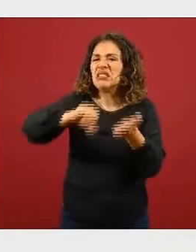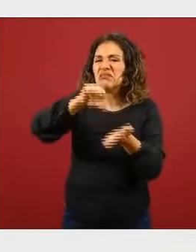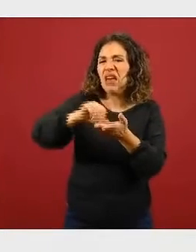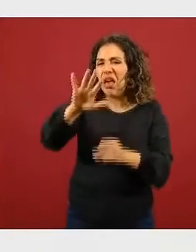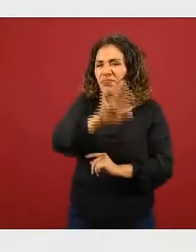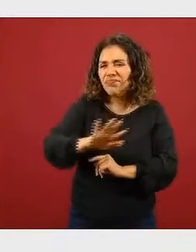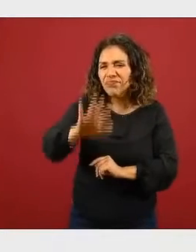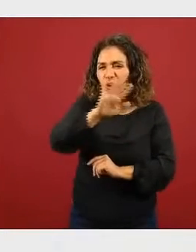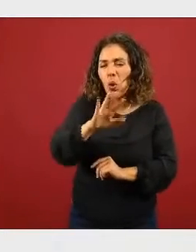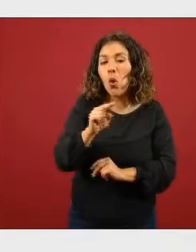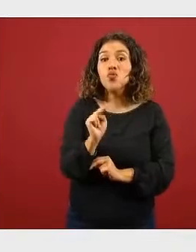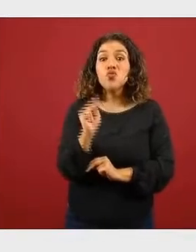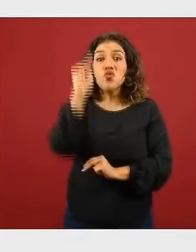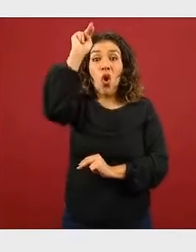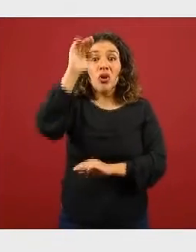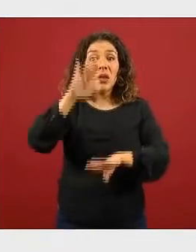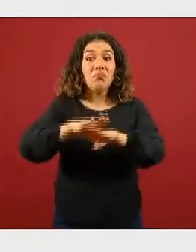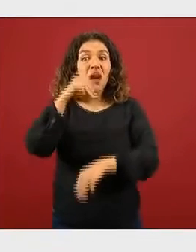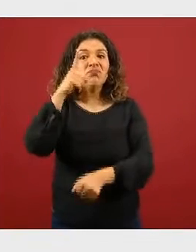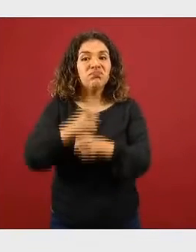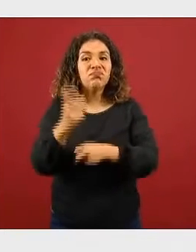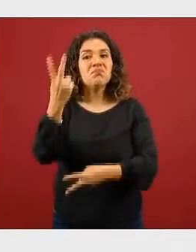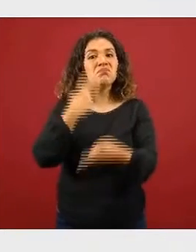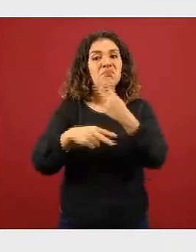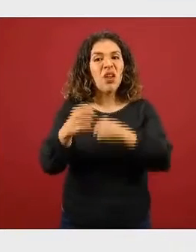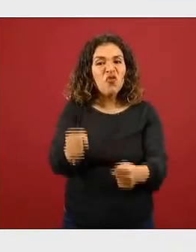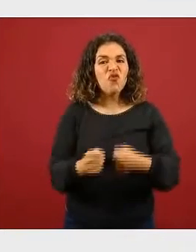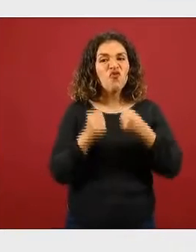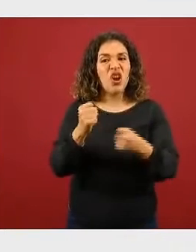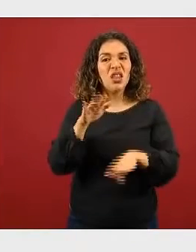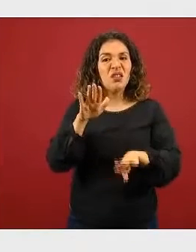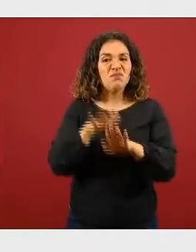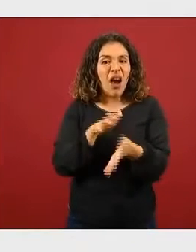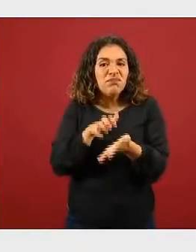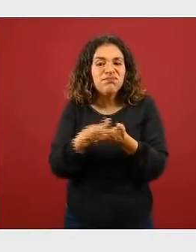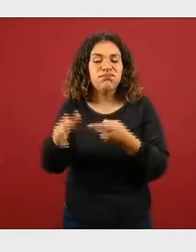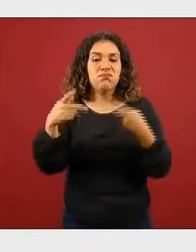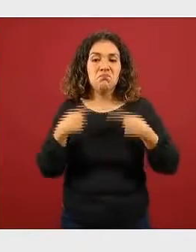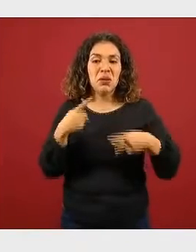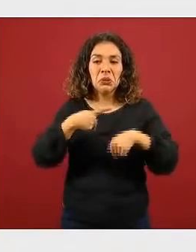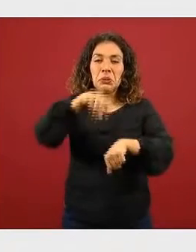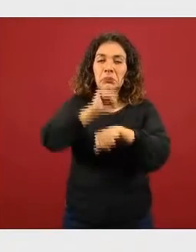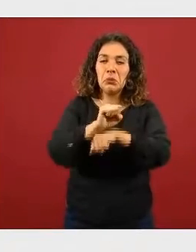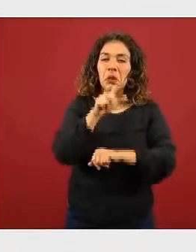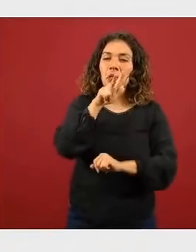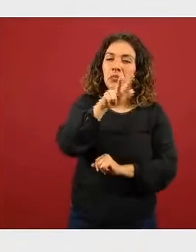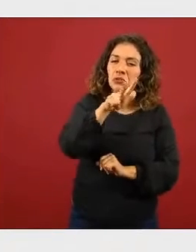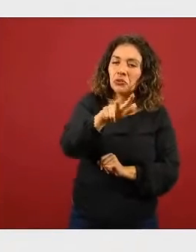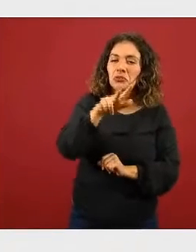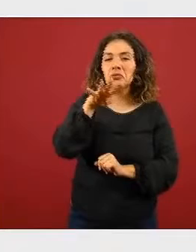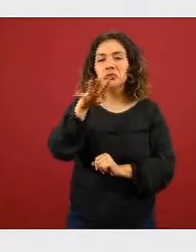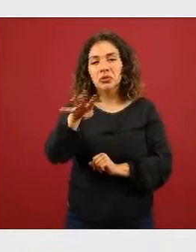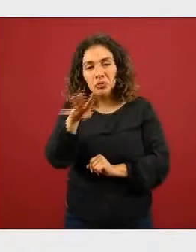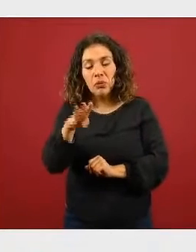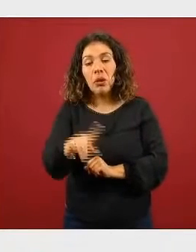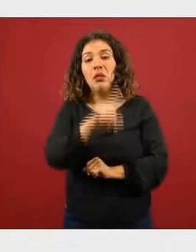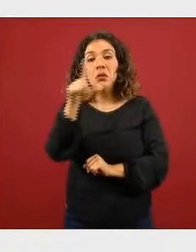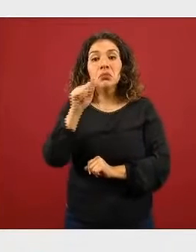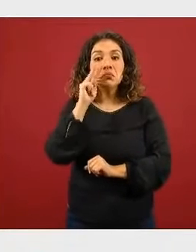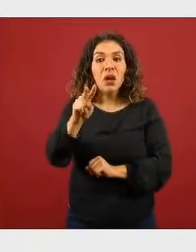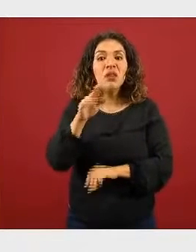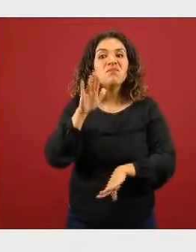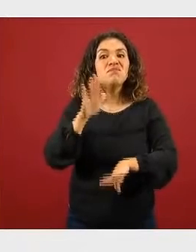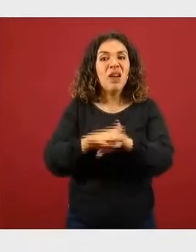algunos municipios en el norte, se incrementa la intensidad a partir de la semana 18-19, vemos cómo empieza a haber ya